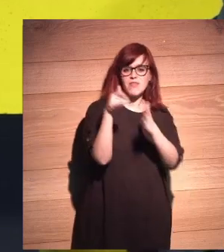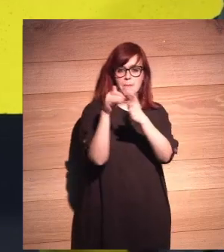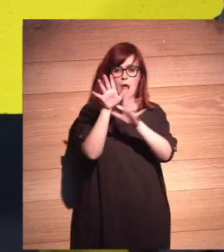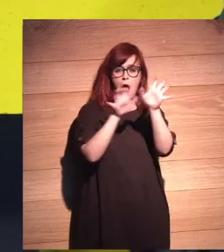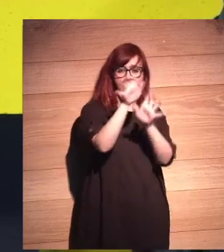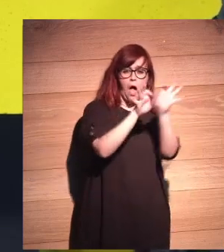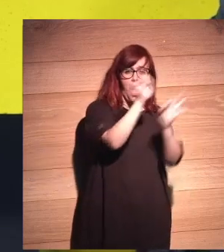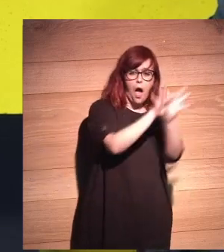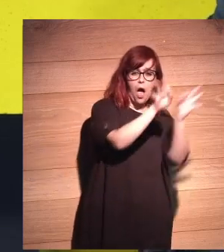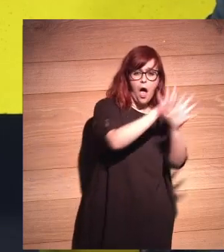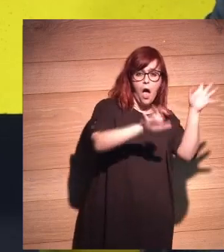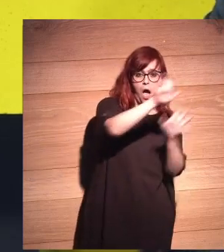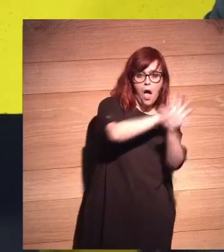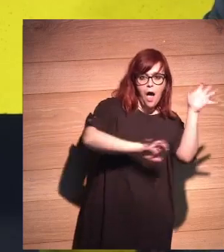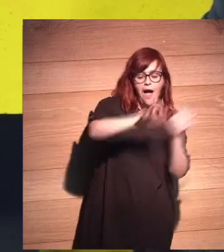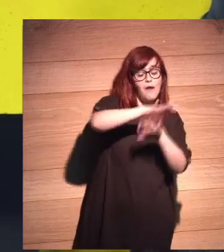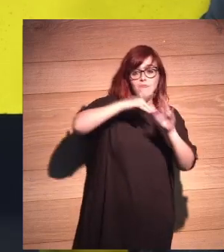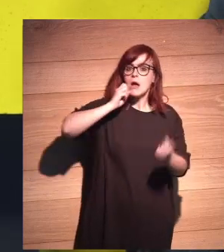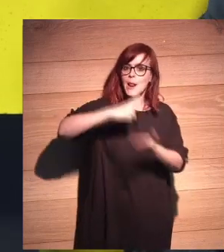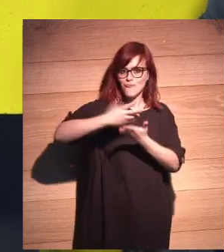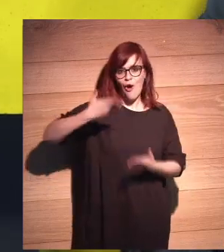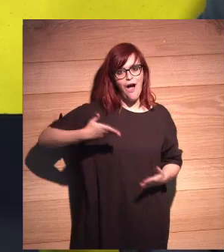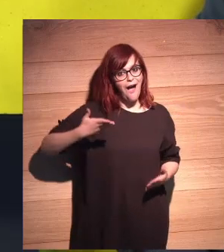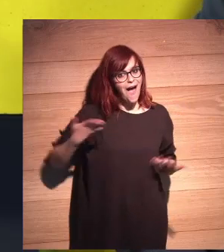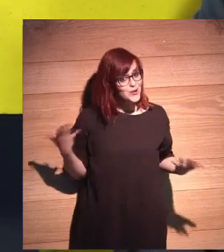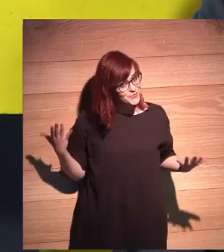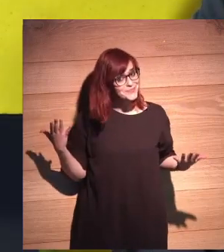reorganizándose constantemente. Entonces, el reto se las trae, desde luego.